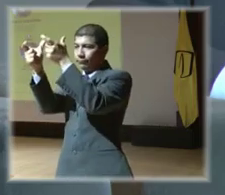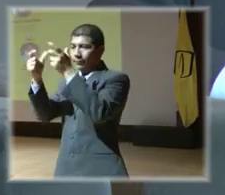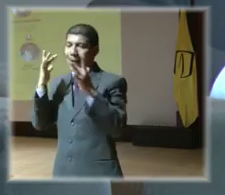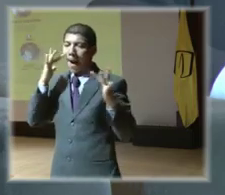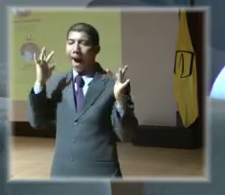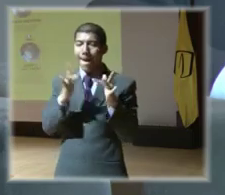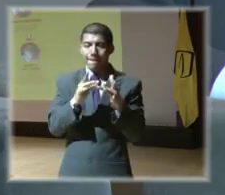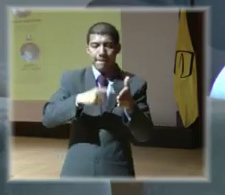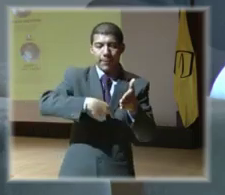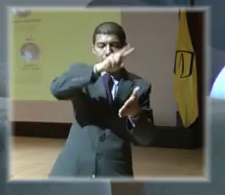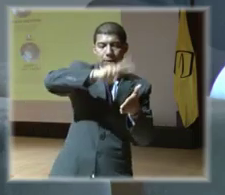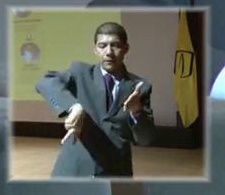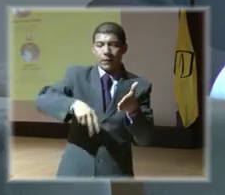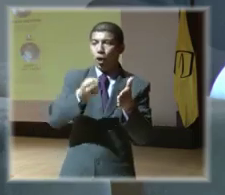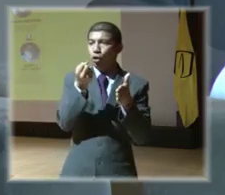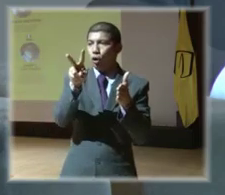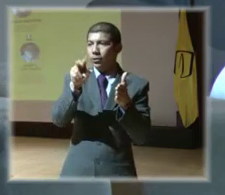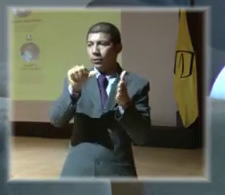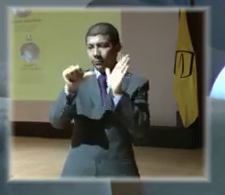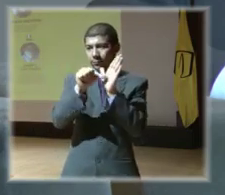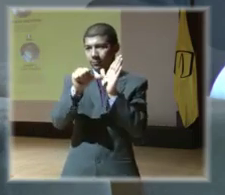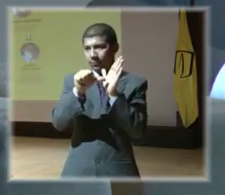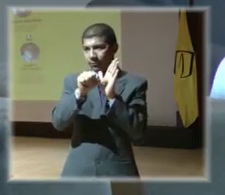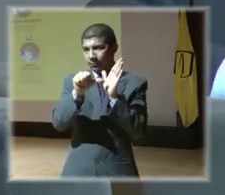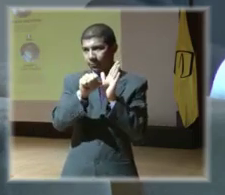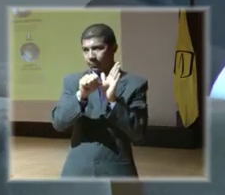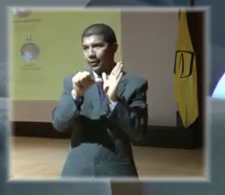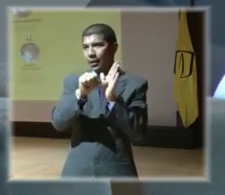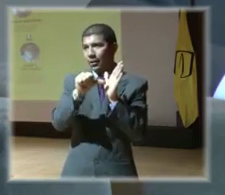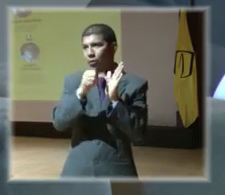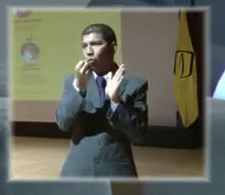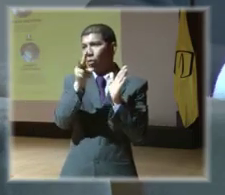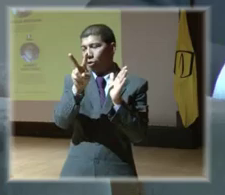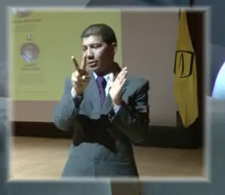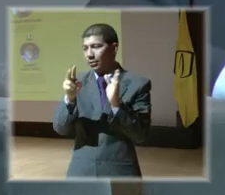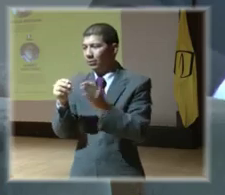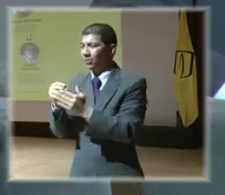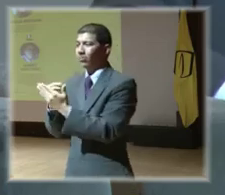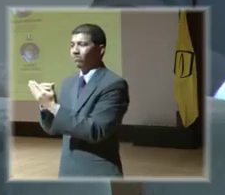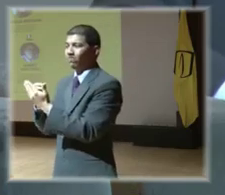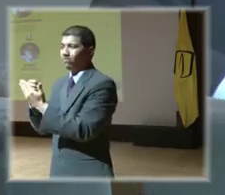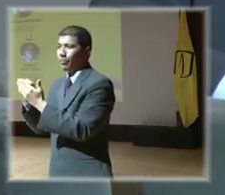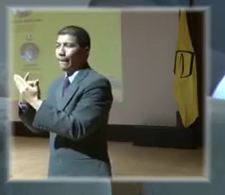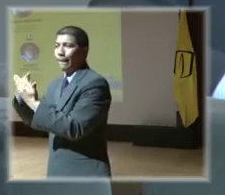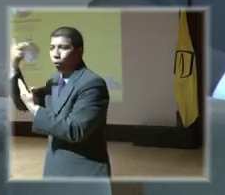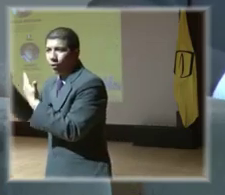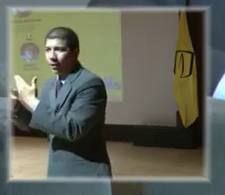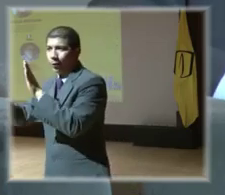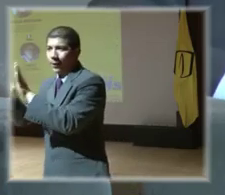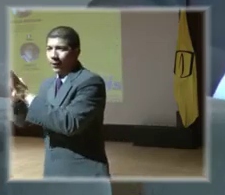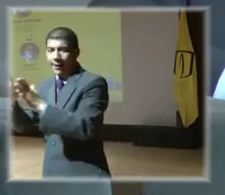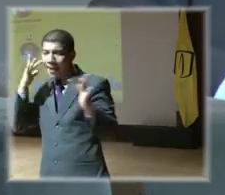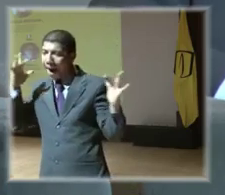invitación aquí es a que esa conversación ocurra con muchas cabezas pensando cómo debe verse esa ley en